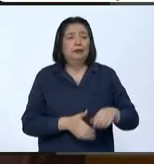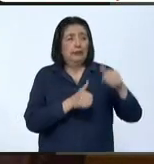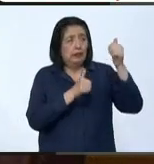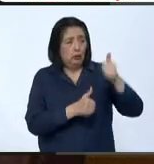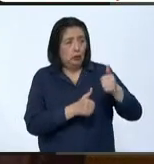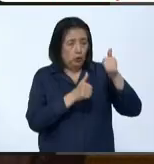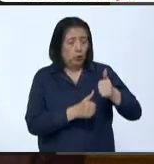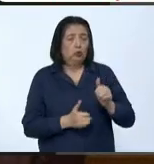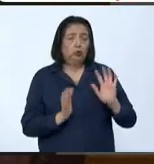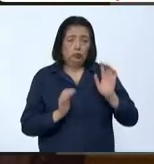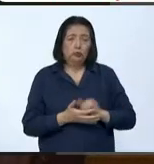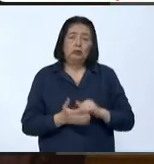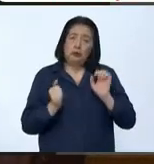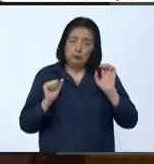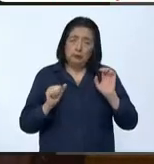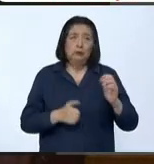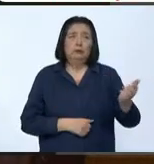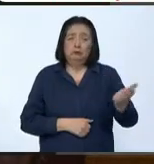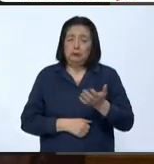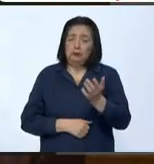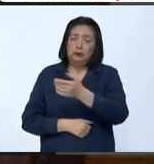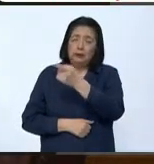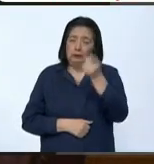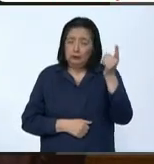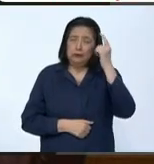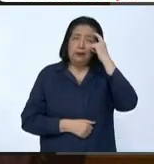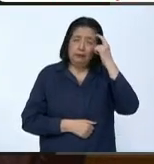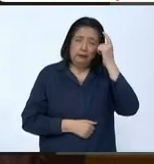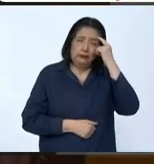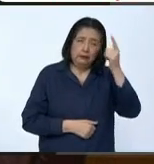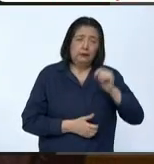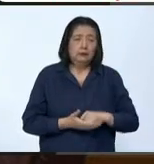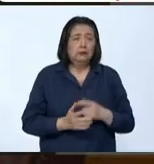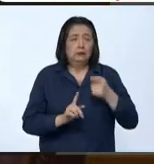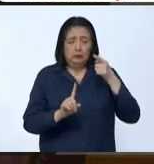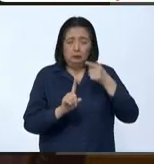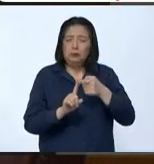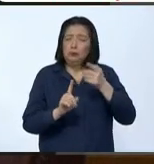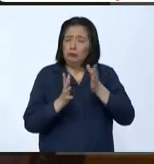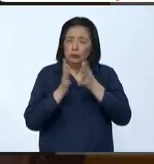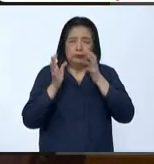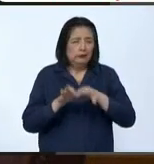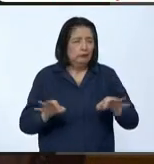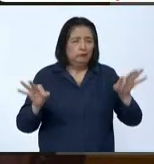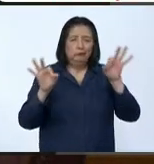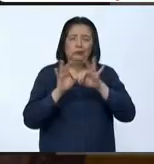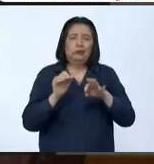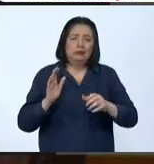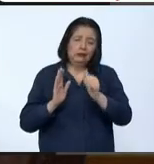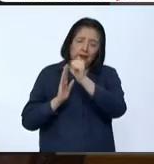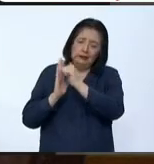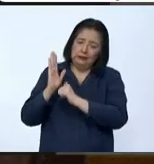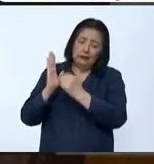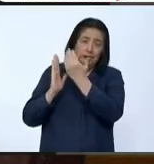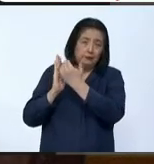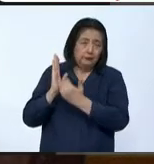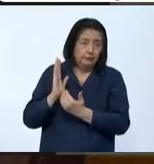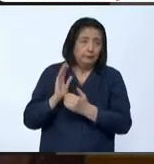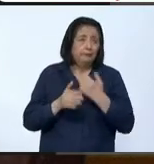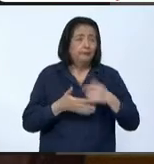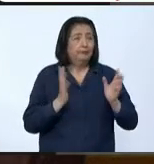no sin antes invitarlos reflexionar sobre un punto indispensable de la agenda presente